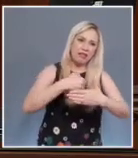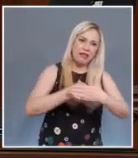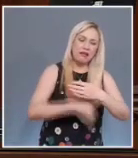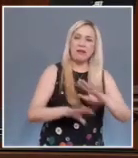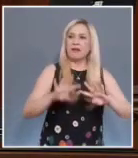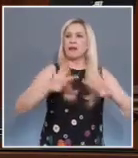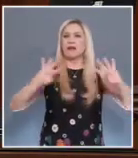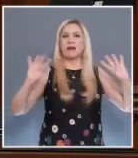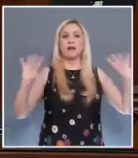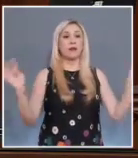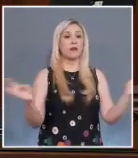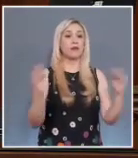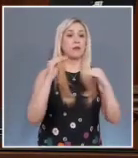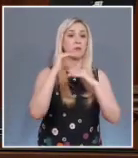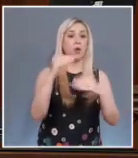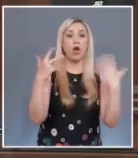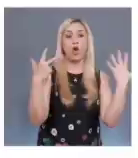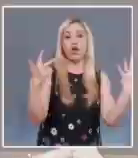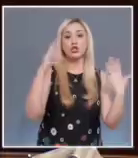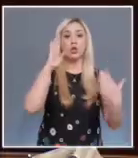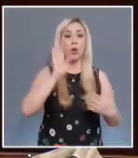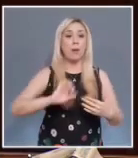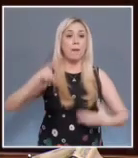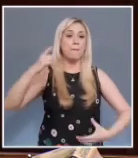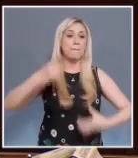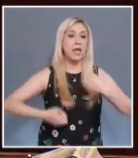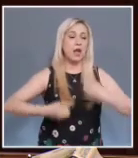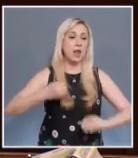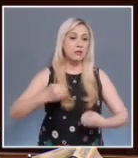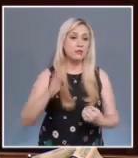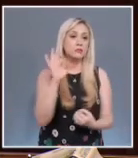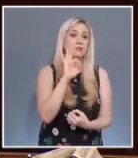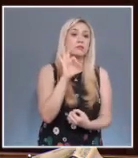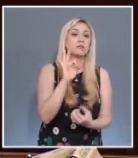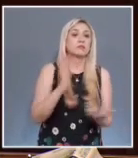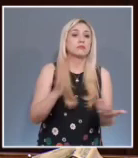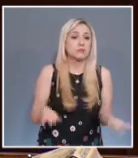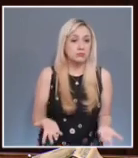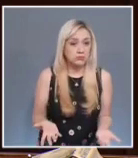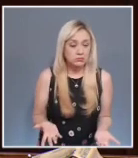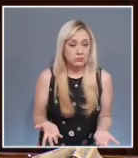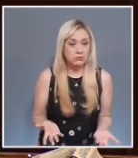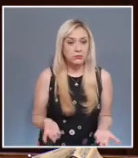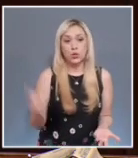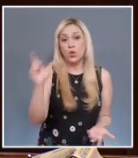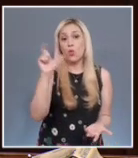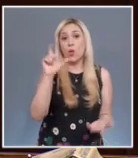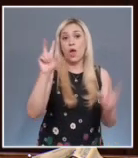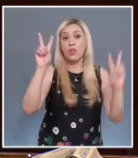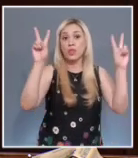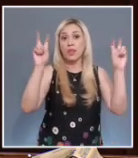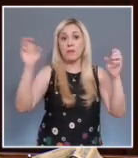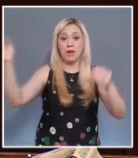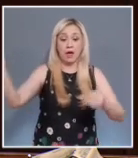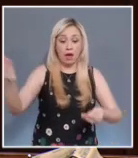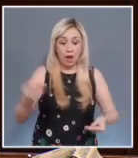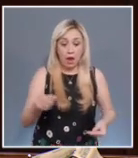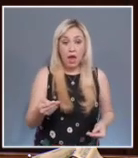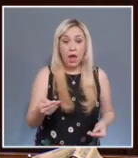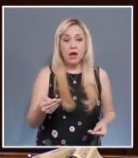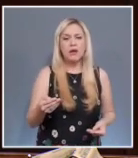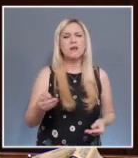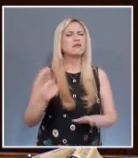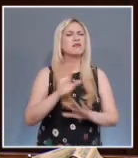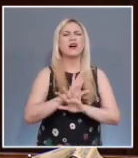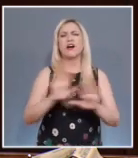de 8 ministros en el Pleno. En asuntos de esta naturaleza se declare la improcedencia